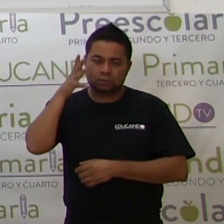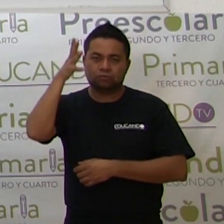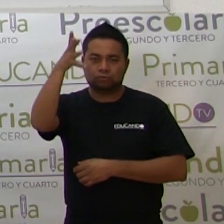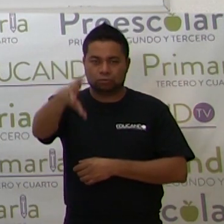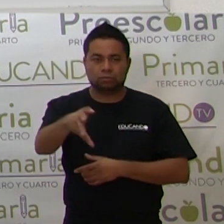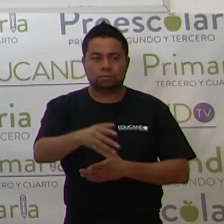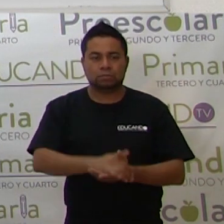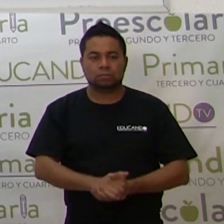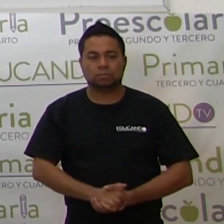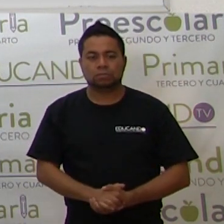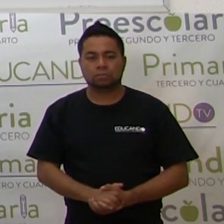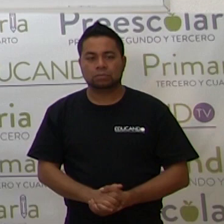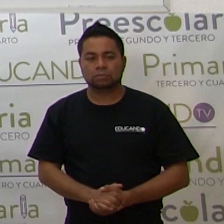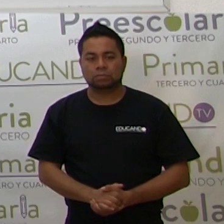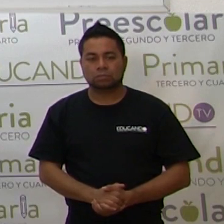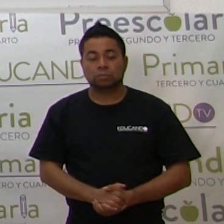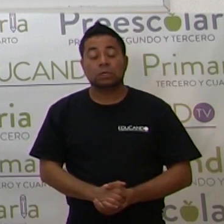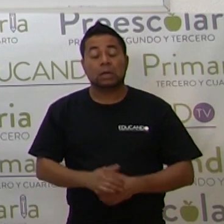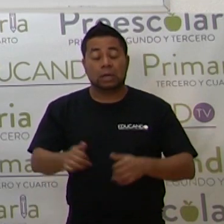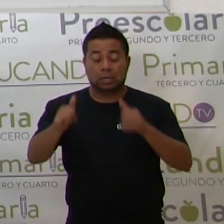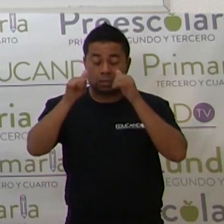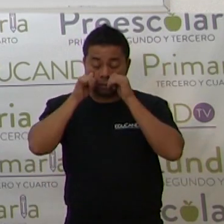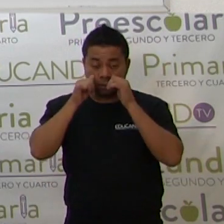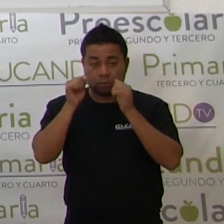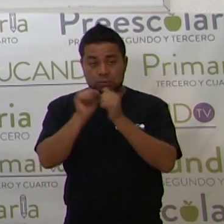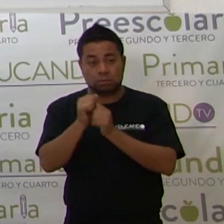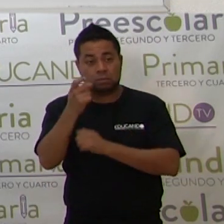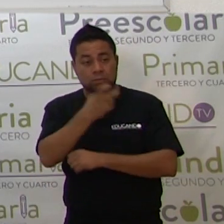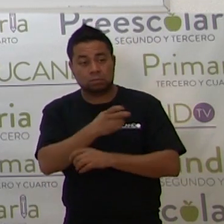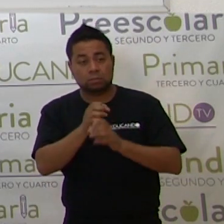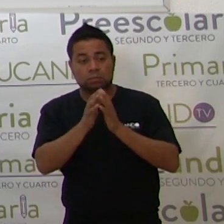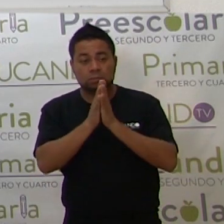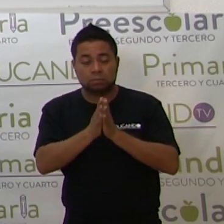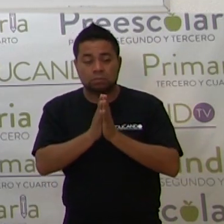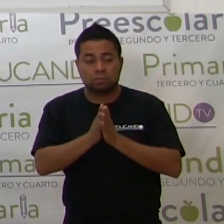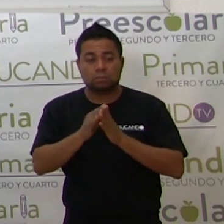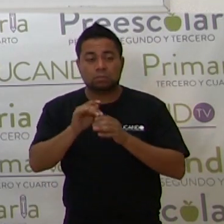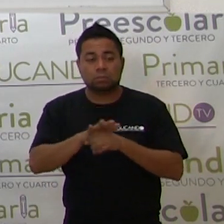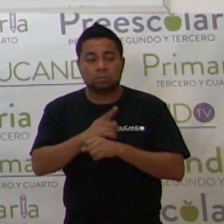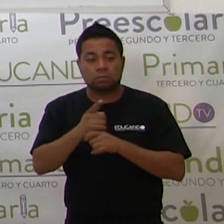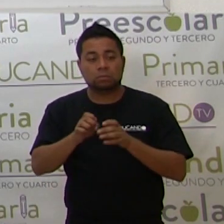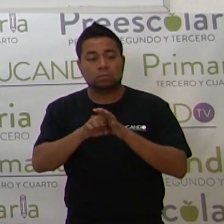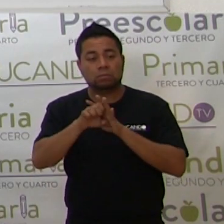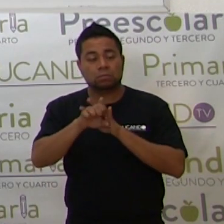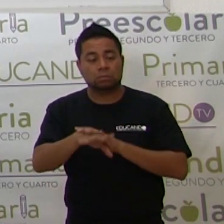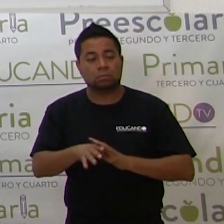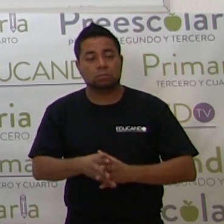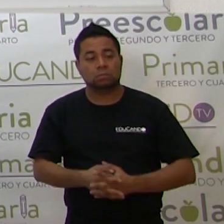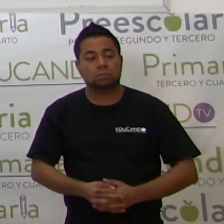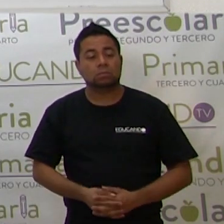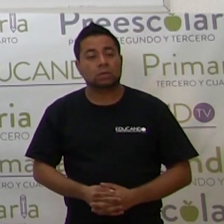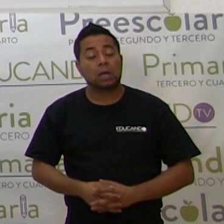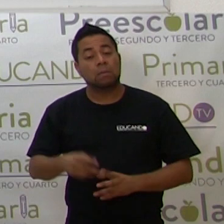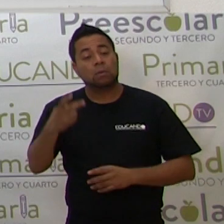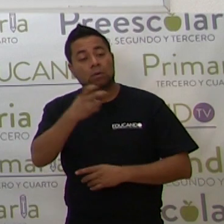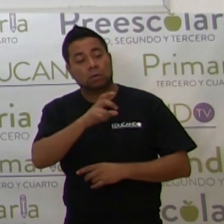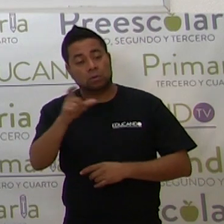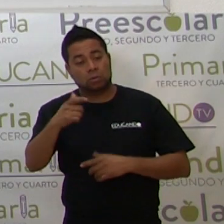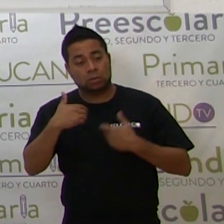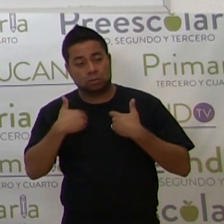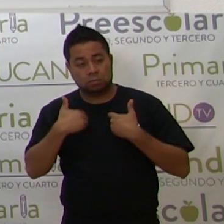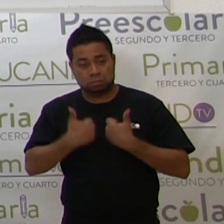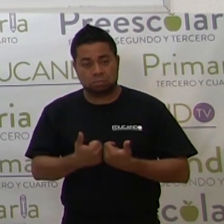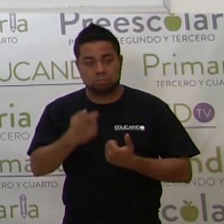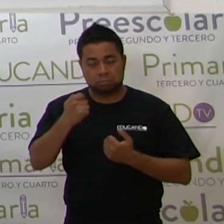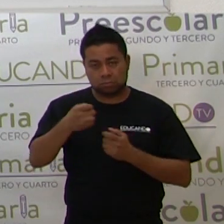futuro. Mucha atención con esto, porque esta parte, cuando ya entendemos el